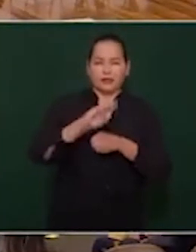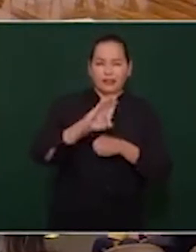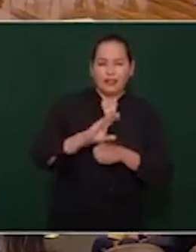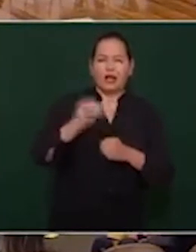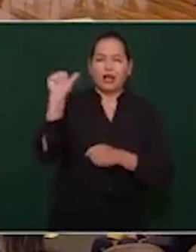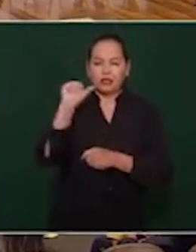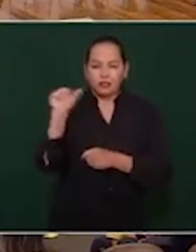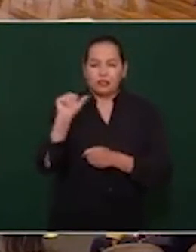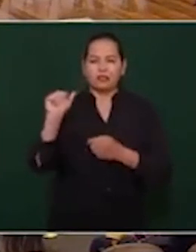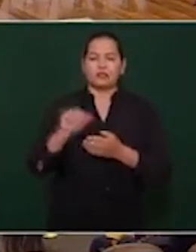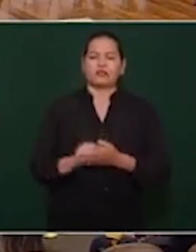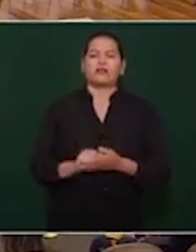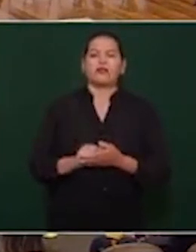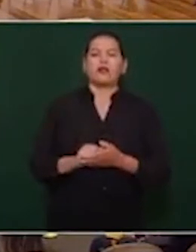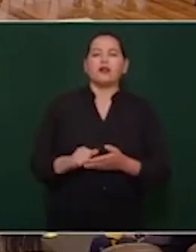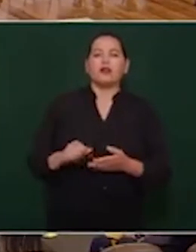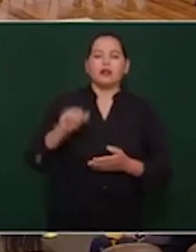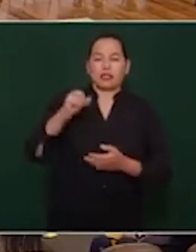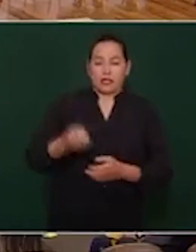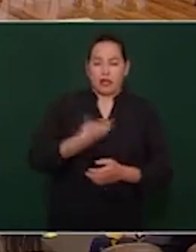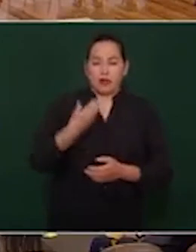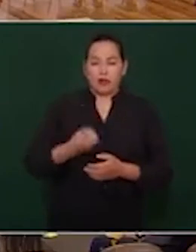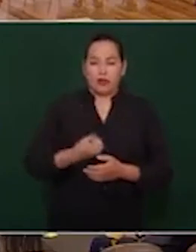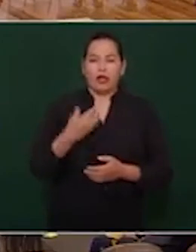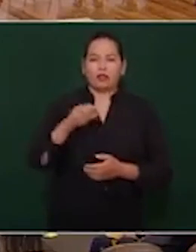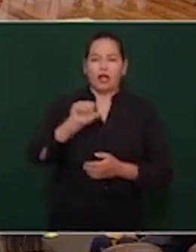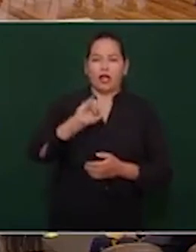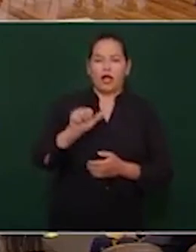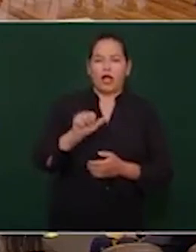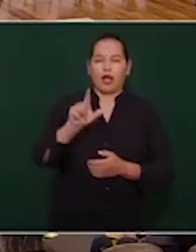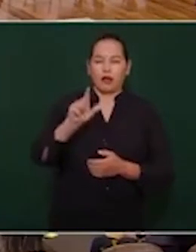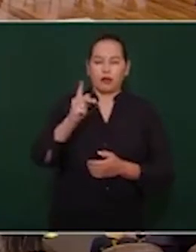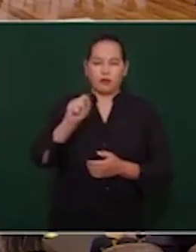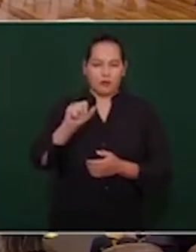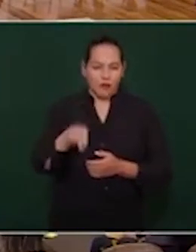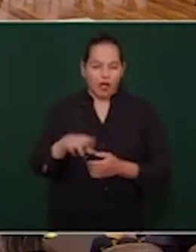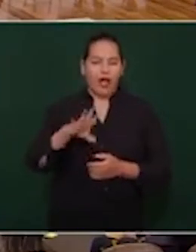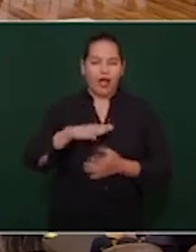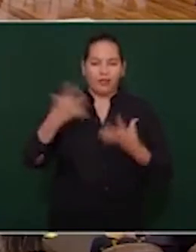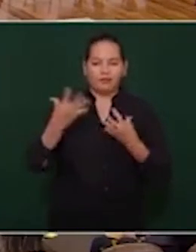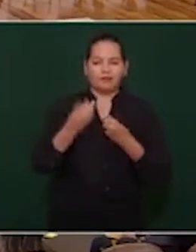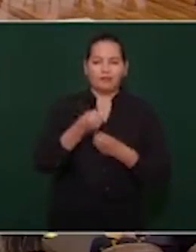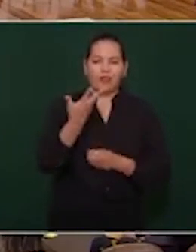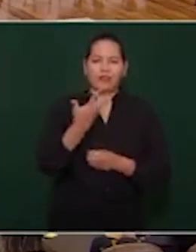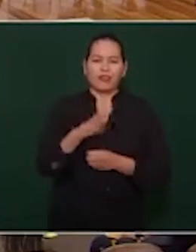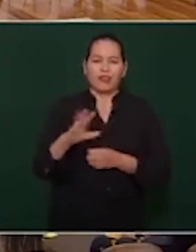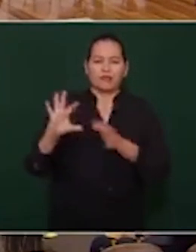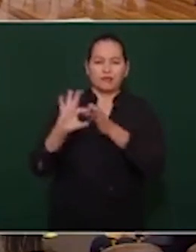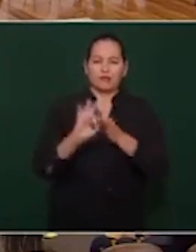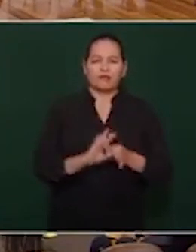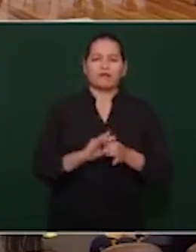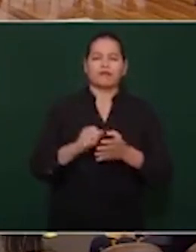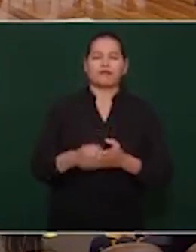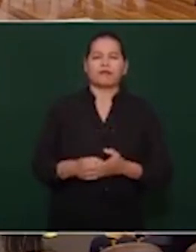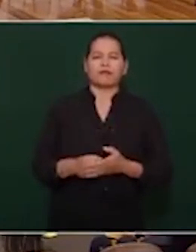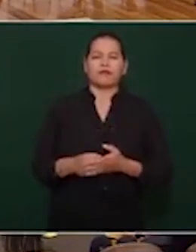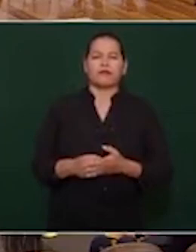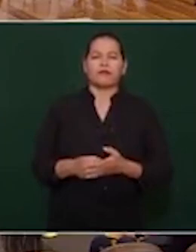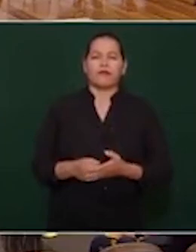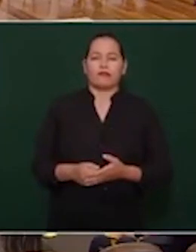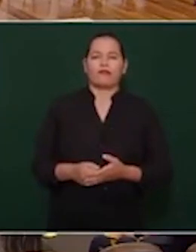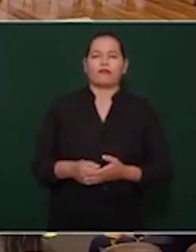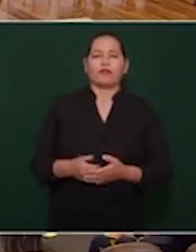Atlixco, Acatlán, Tehuacán, Ajalpan. Son las 10 coordinaciones. En cuanto a construcción de las compañías de la